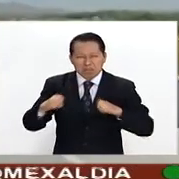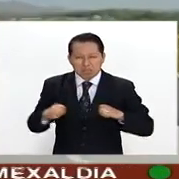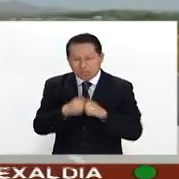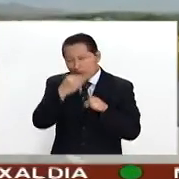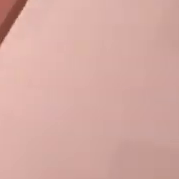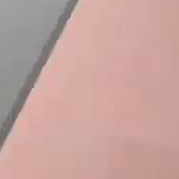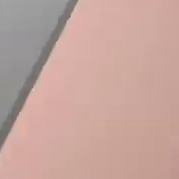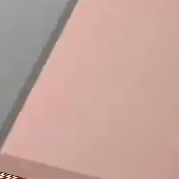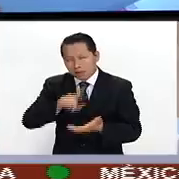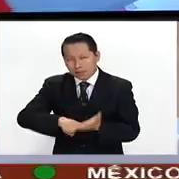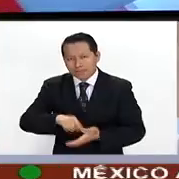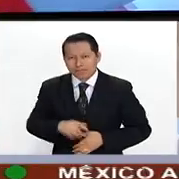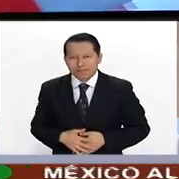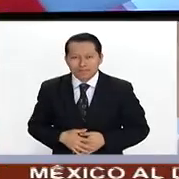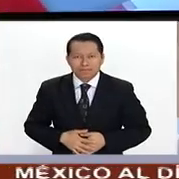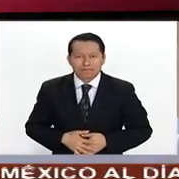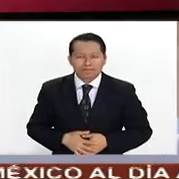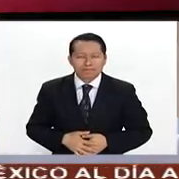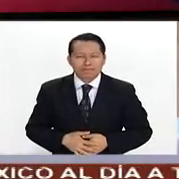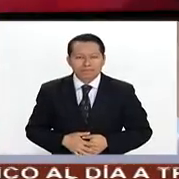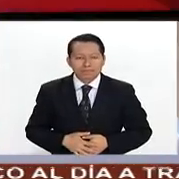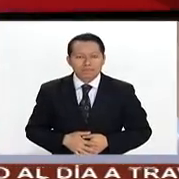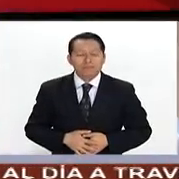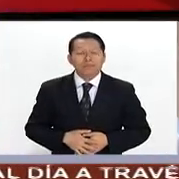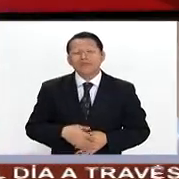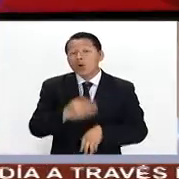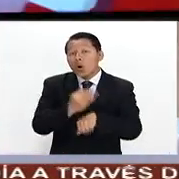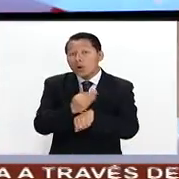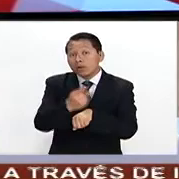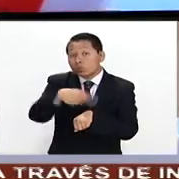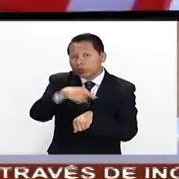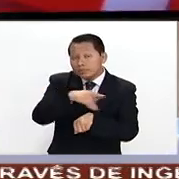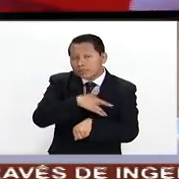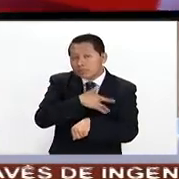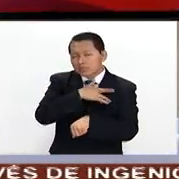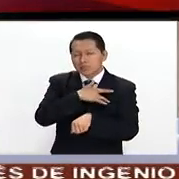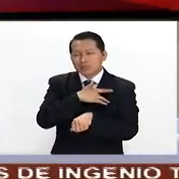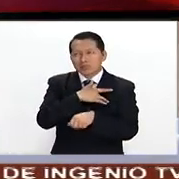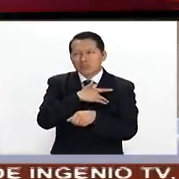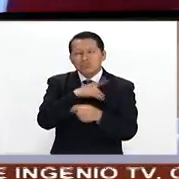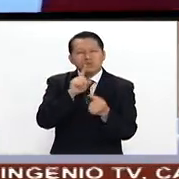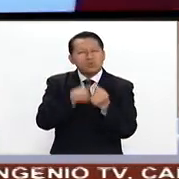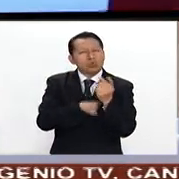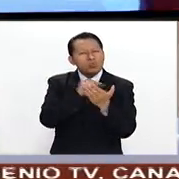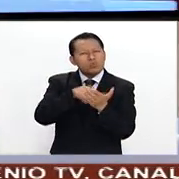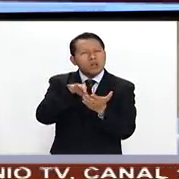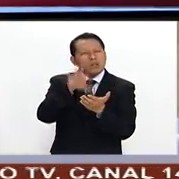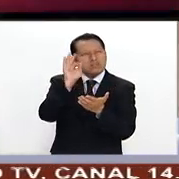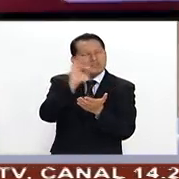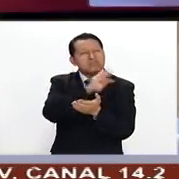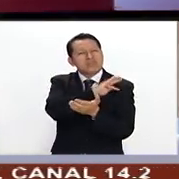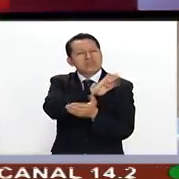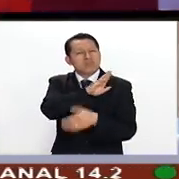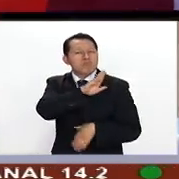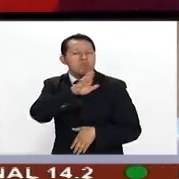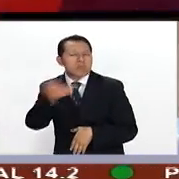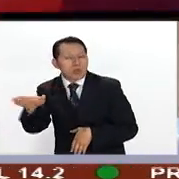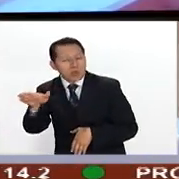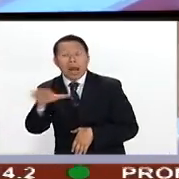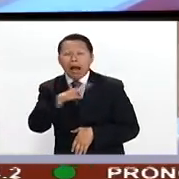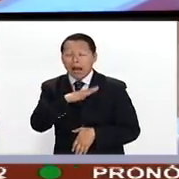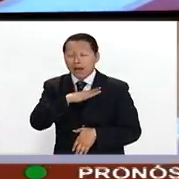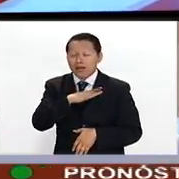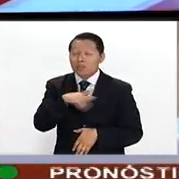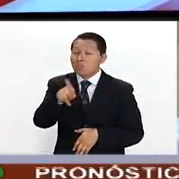López. Bueno, y si usted en este momento todavía dice, bueno, ¿a dónde me voy? ¿Qué hago? Lo invito a que vea usted el